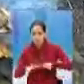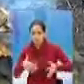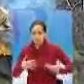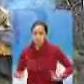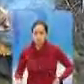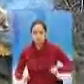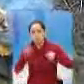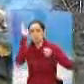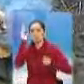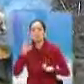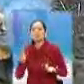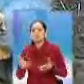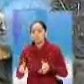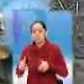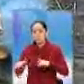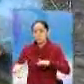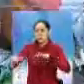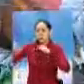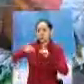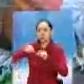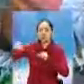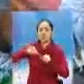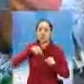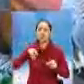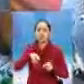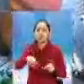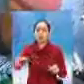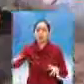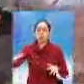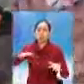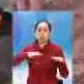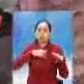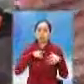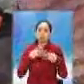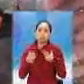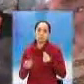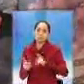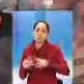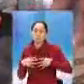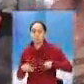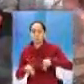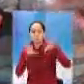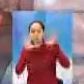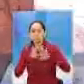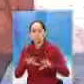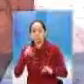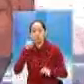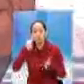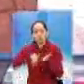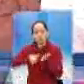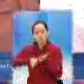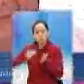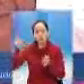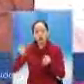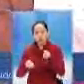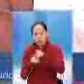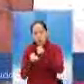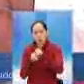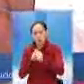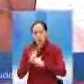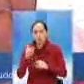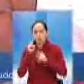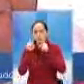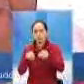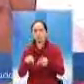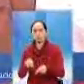cosas para salir de aquí, ¿verdad? Ya en el albergue se pudo observar el trabajo de los empleados municipales. Y venimos a